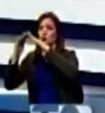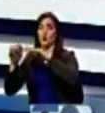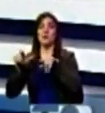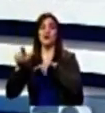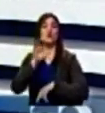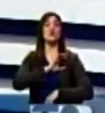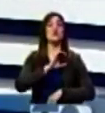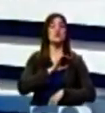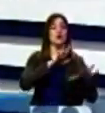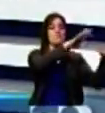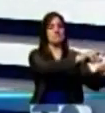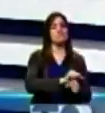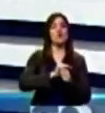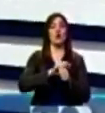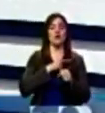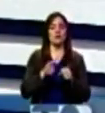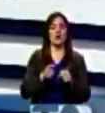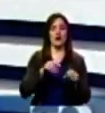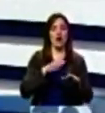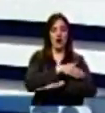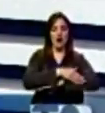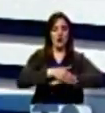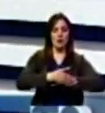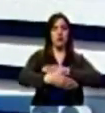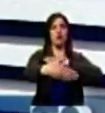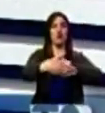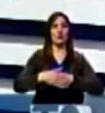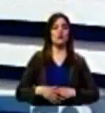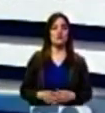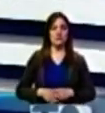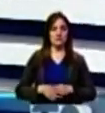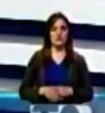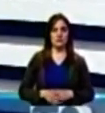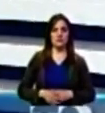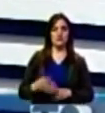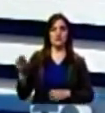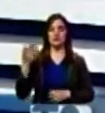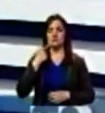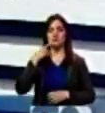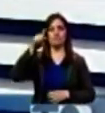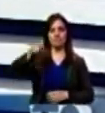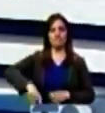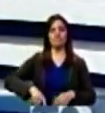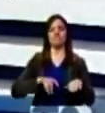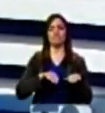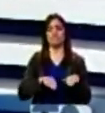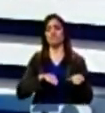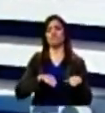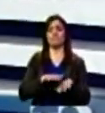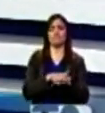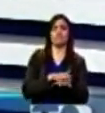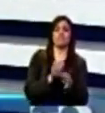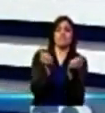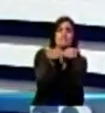un tramo de 100 metros de una vía. El alcalde de Rumiñahui asegura que la obra es necesaria debido al tráfico que a diario se genera